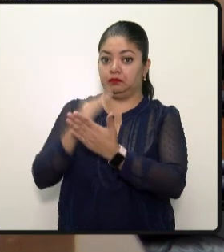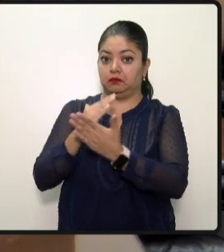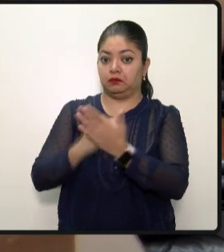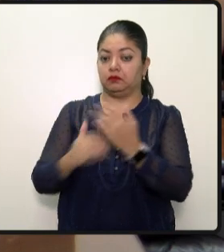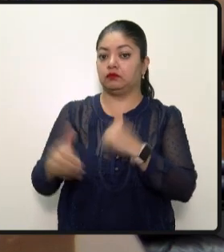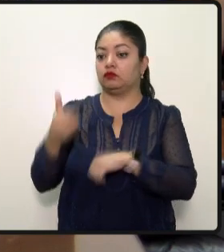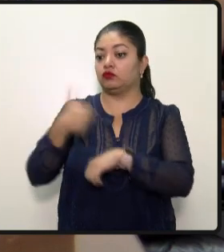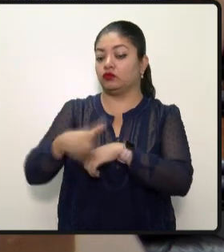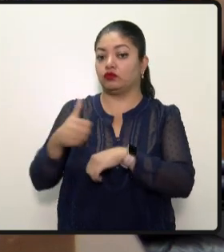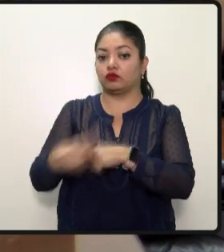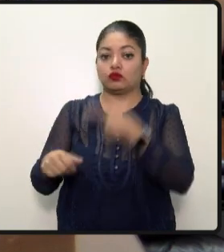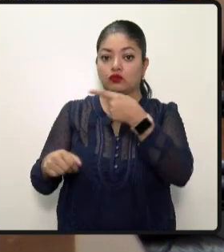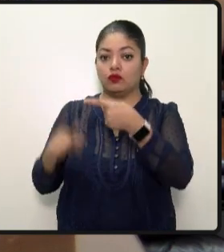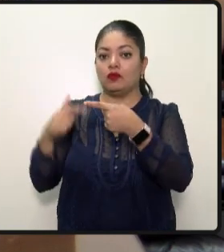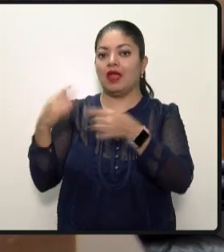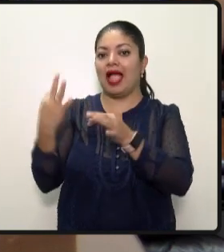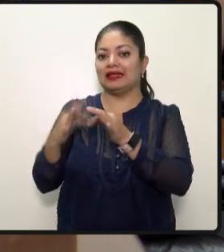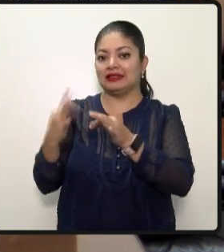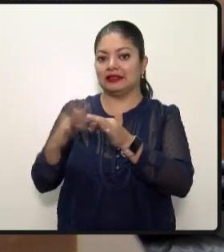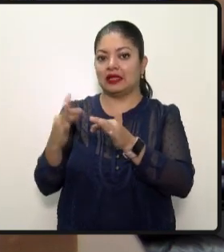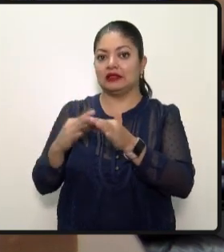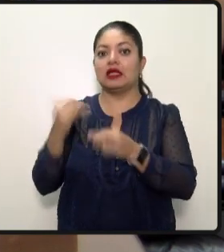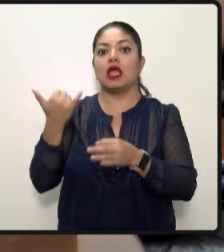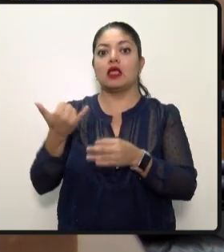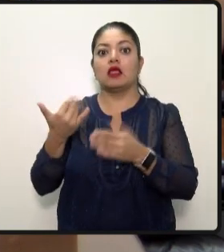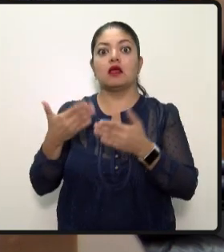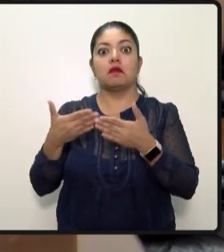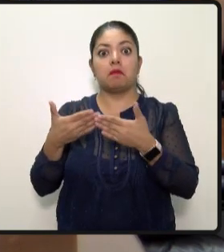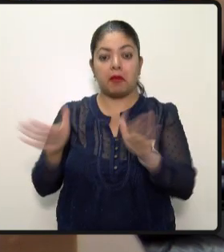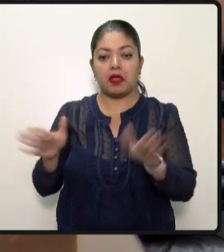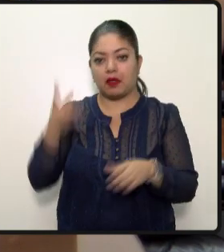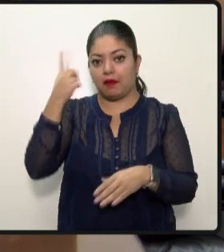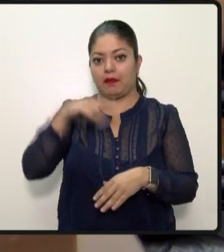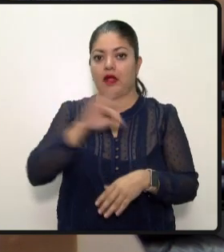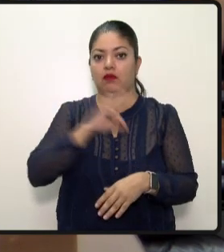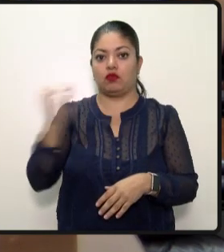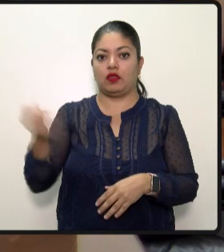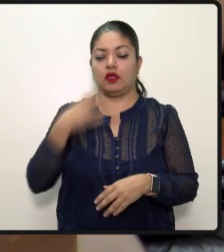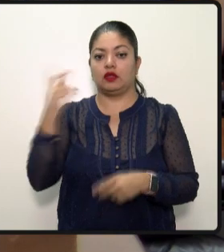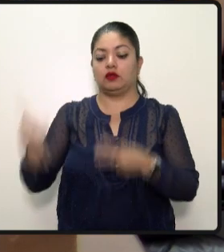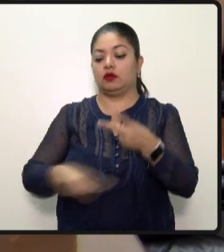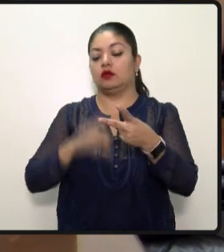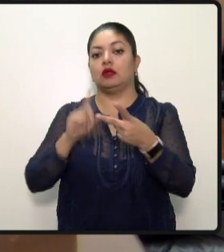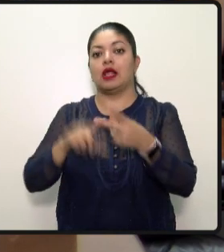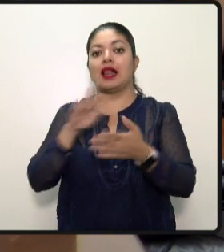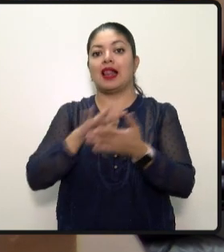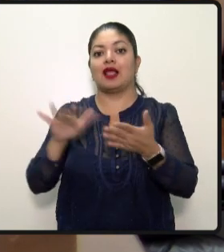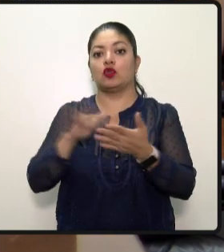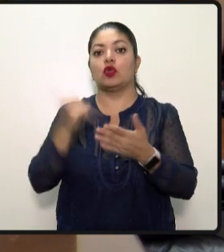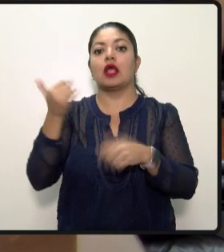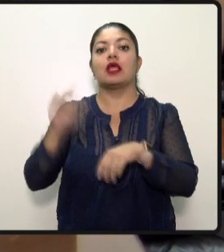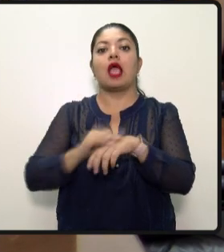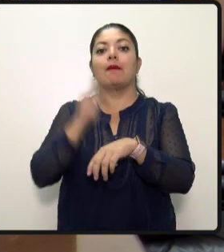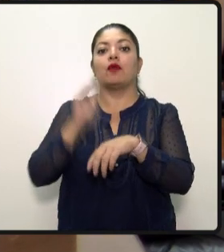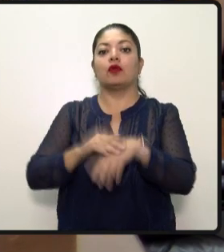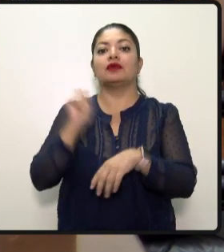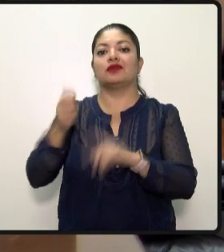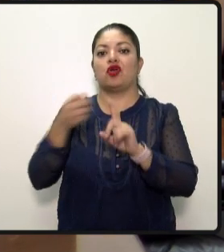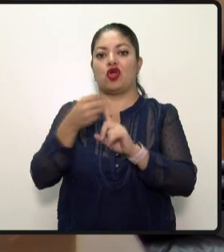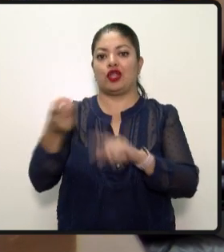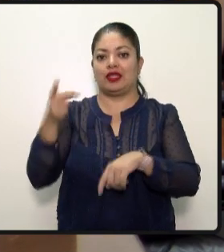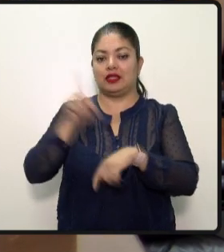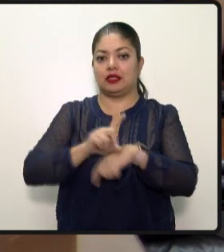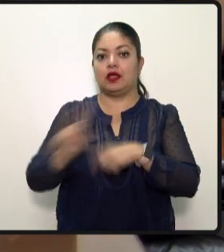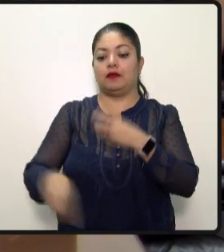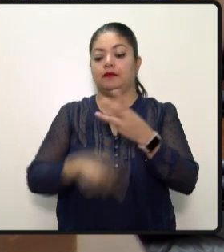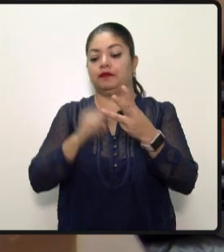punto número 1 la lista de asistencia y en su caso declaración del quórum legal. En el punto número 2 lectura y en su caso aprobación del orden del día. Punto